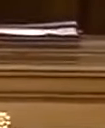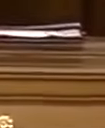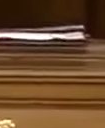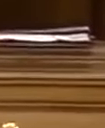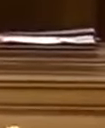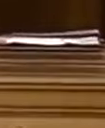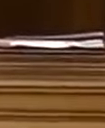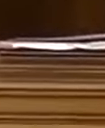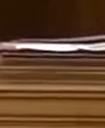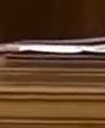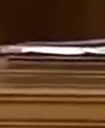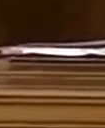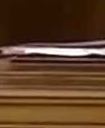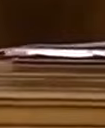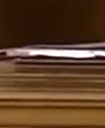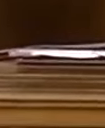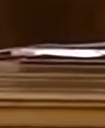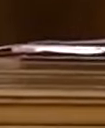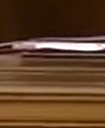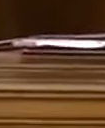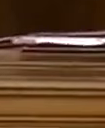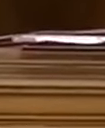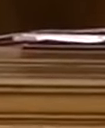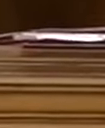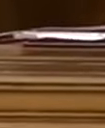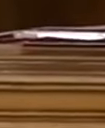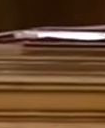¿Así o más claro?